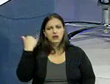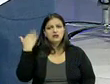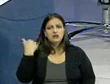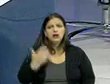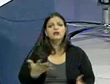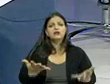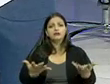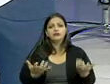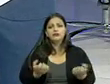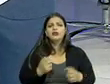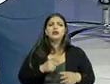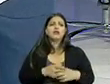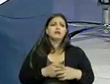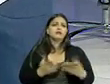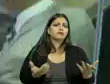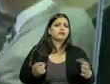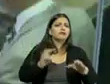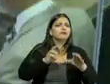ser candidato. Veamos.